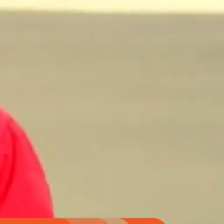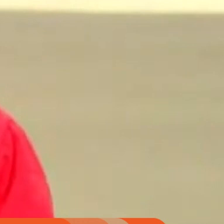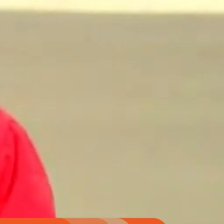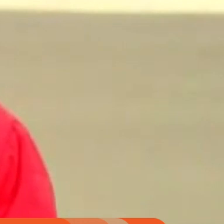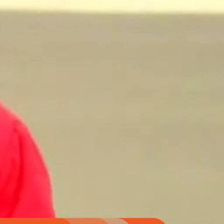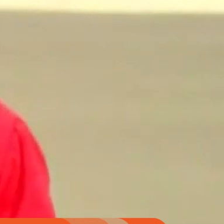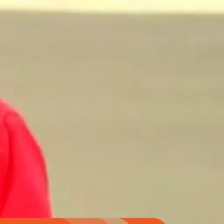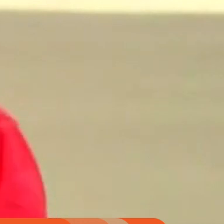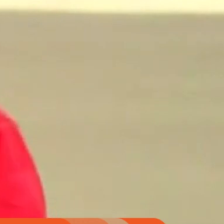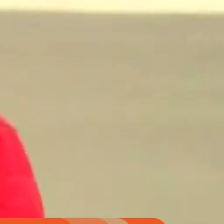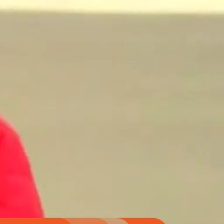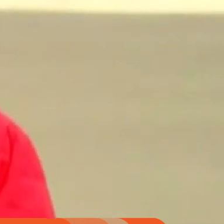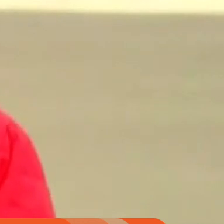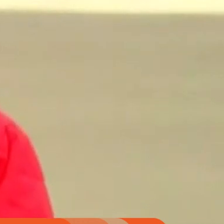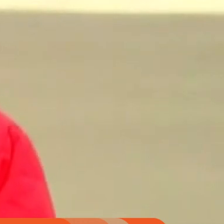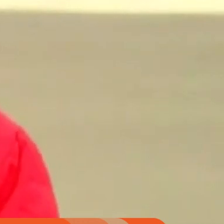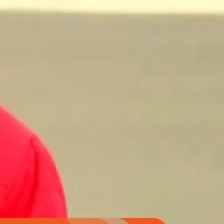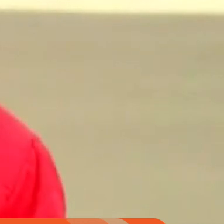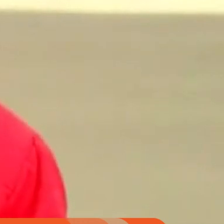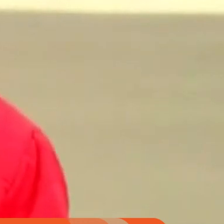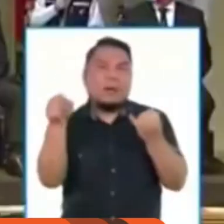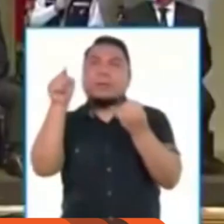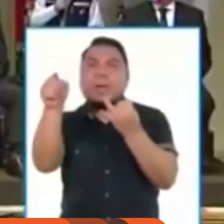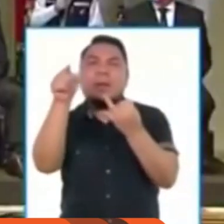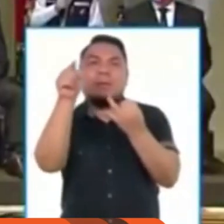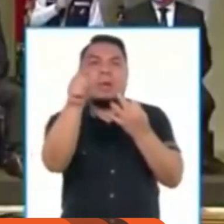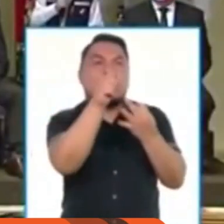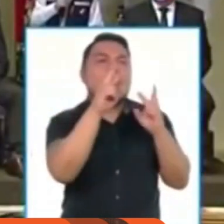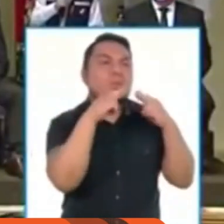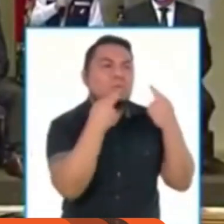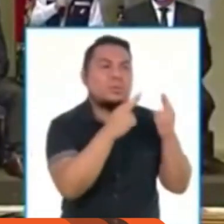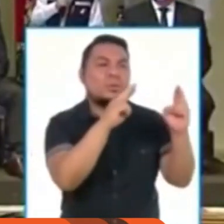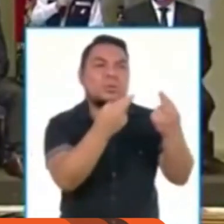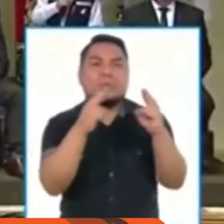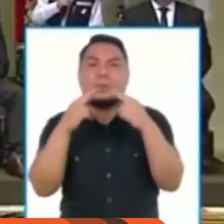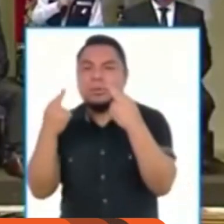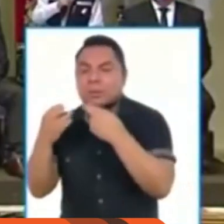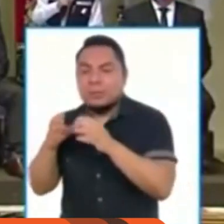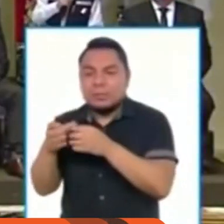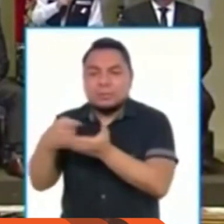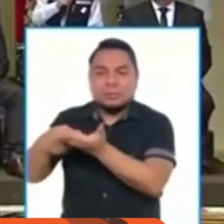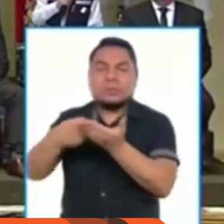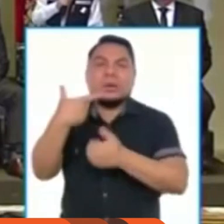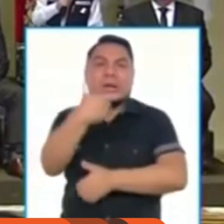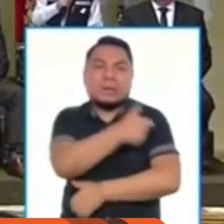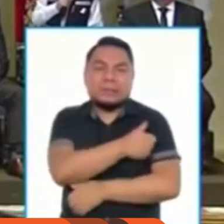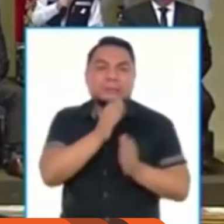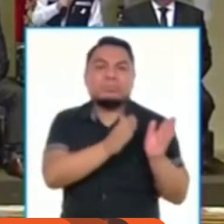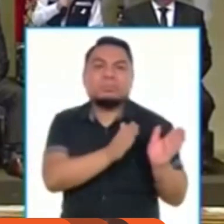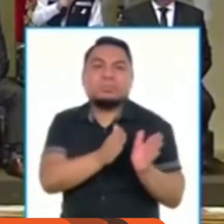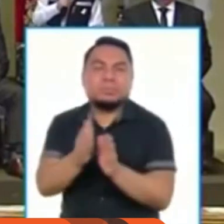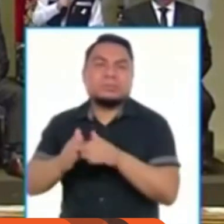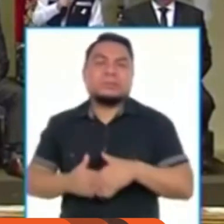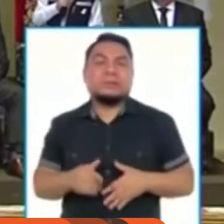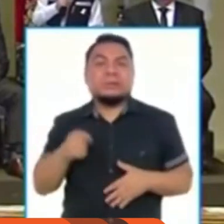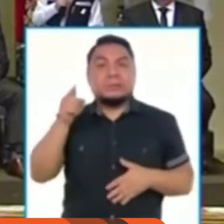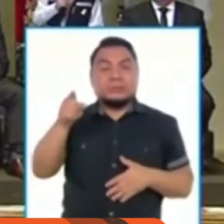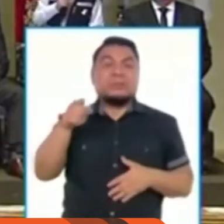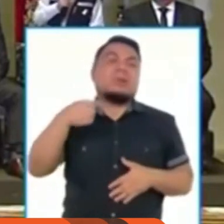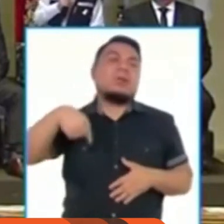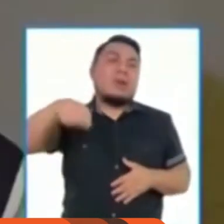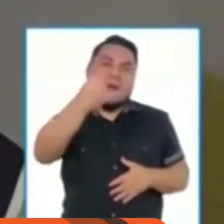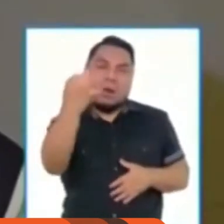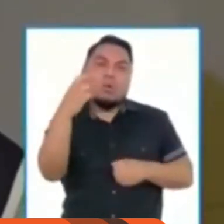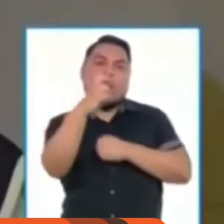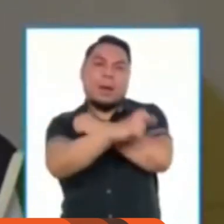desviar la atención del tema de Vizcarra. Massetti fue citada el último jueves al Congreso para explicar las condiciones en las